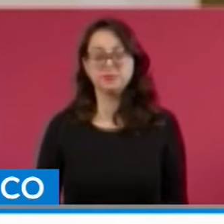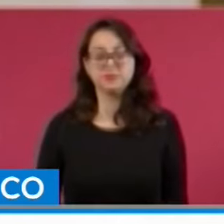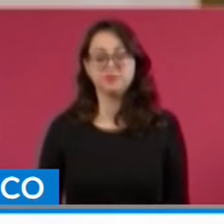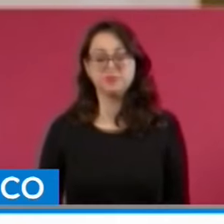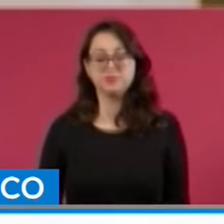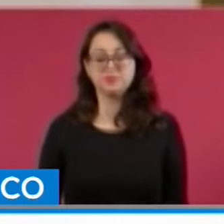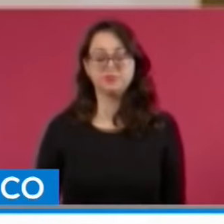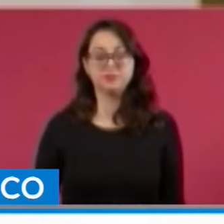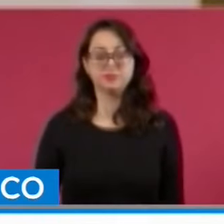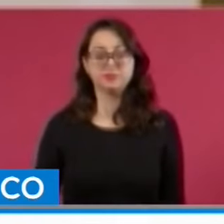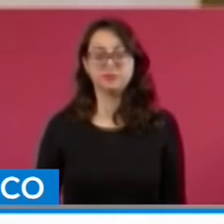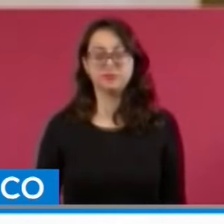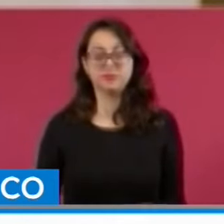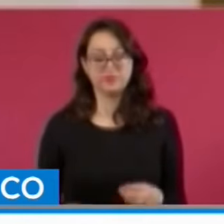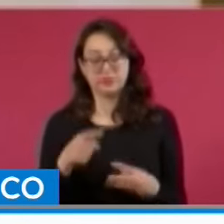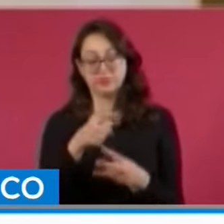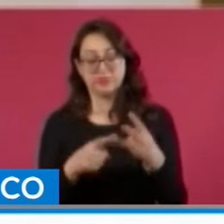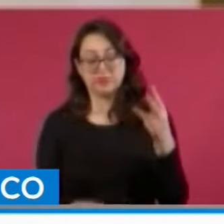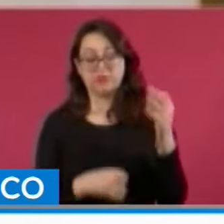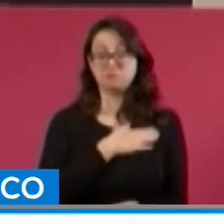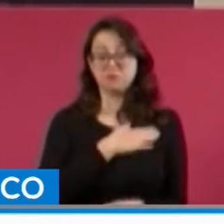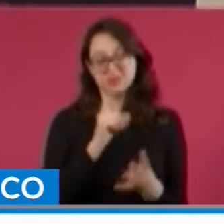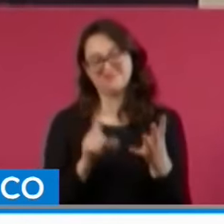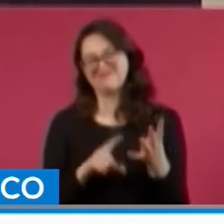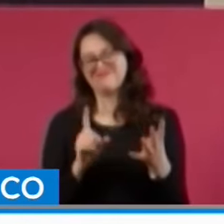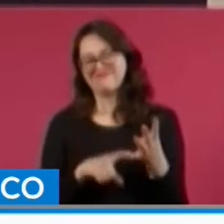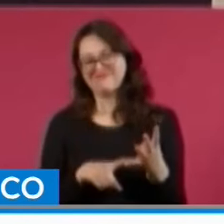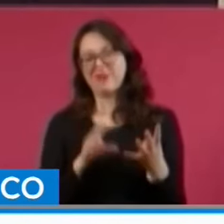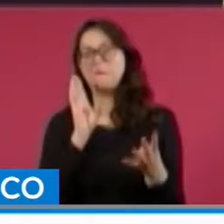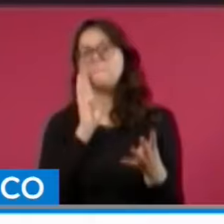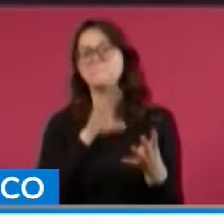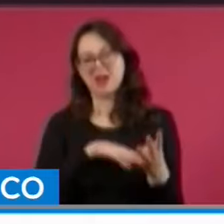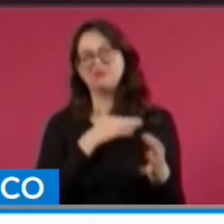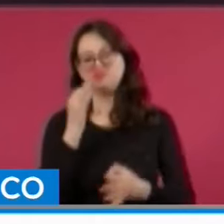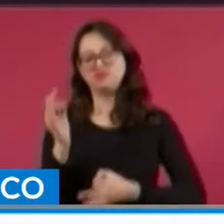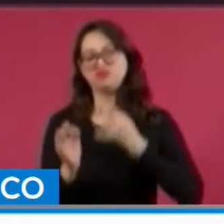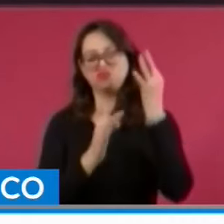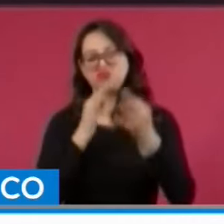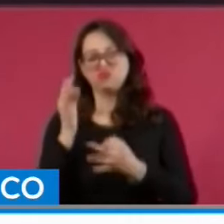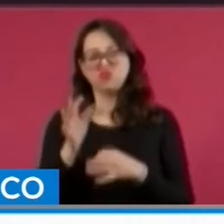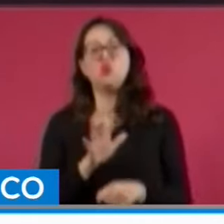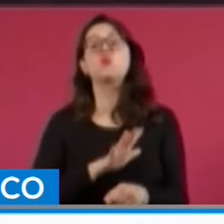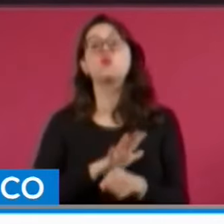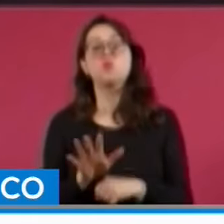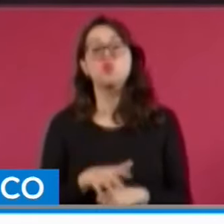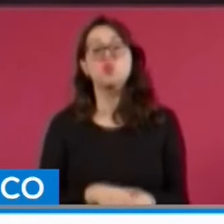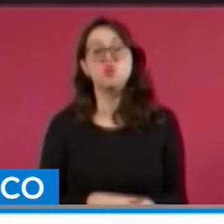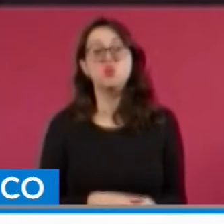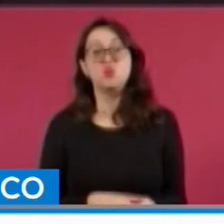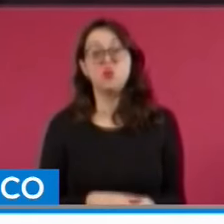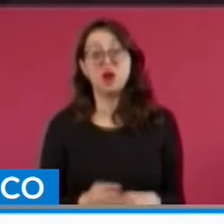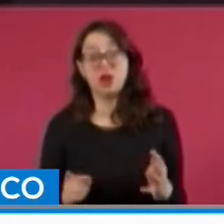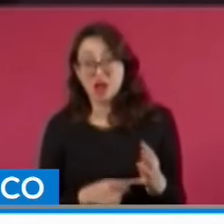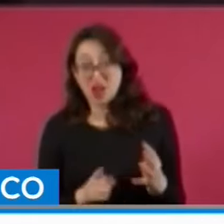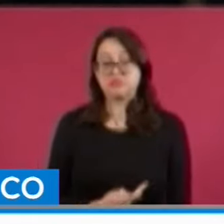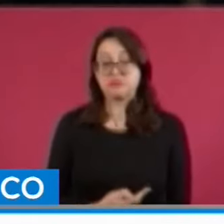con cárteles del narcotráfico antes y después de su victoria electoral de 2018. Declaraciones que dio en la mañanera al revelar que el